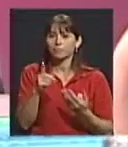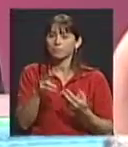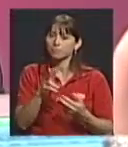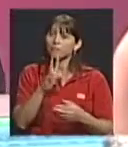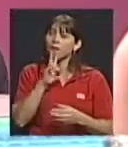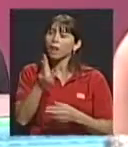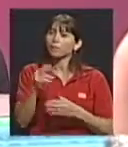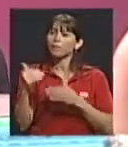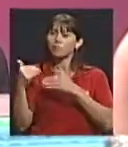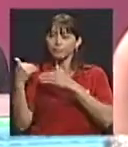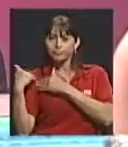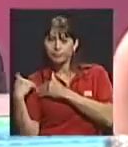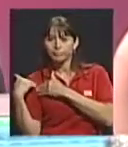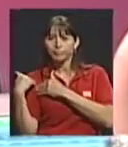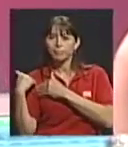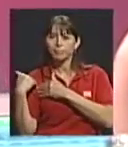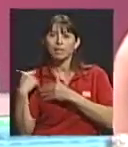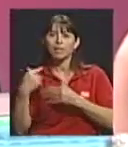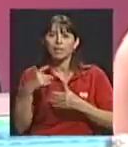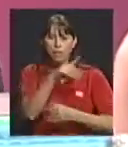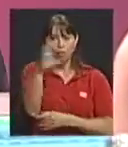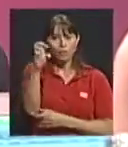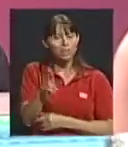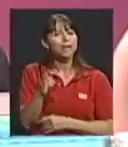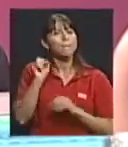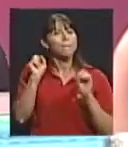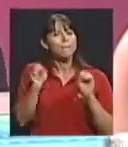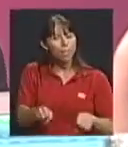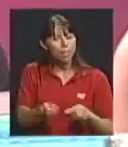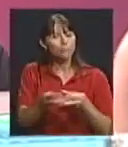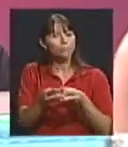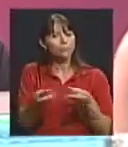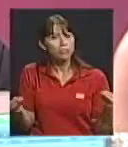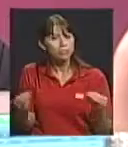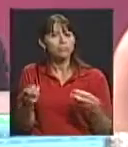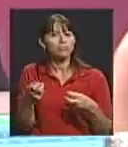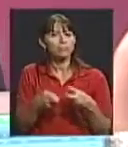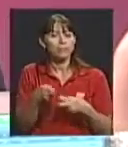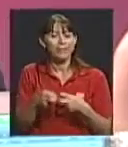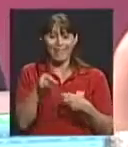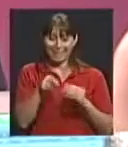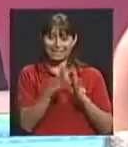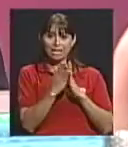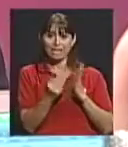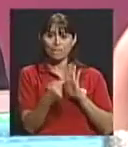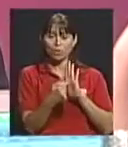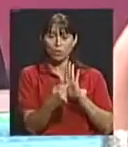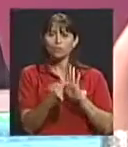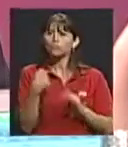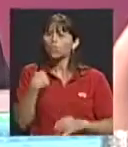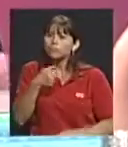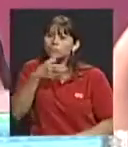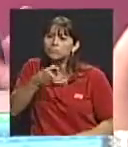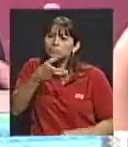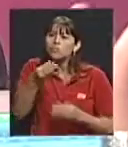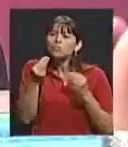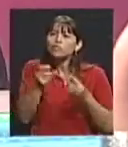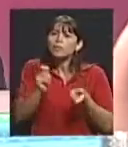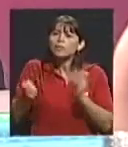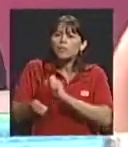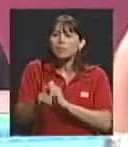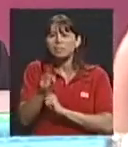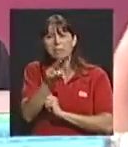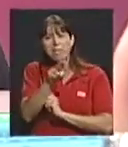implica su cargo y que en Costa Rica sí podemos solucionar problemas yo en este libro sugiero muchísimas reformas 26